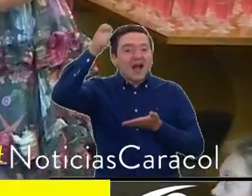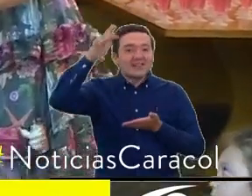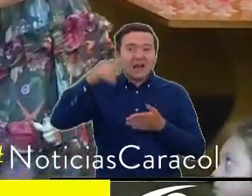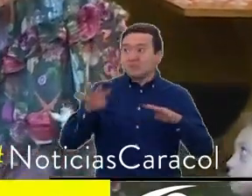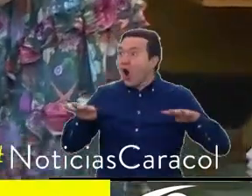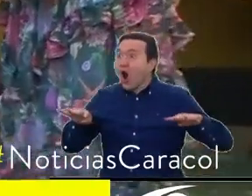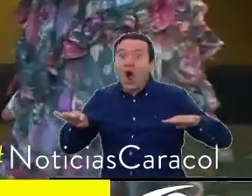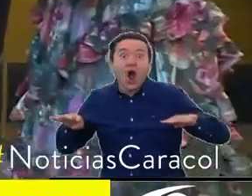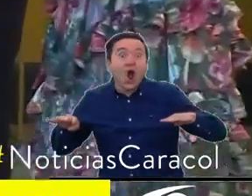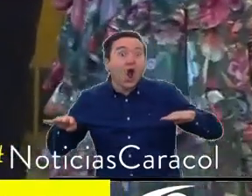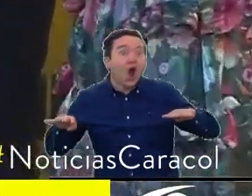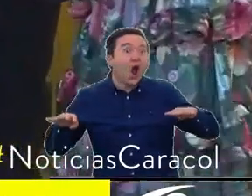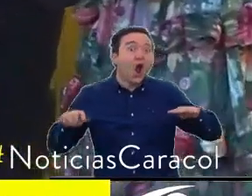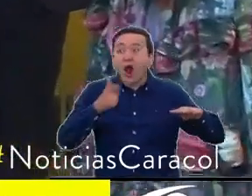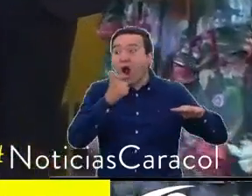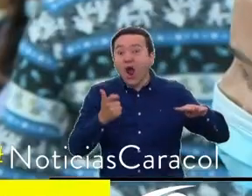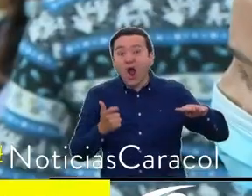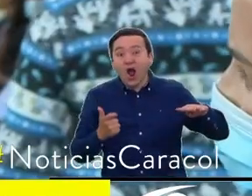miel.